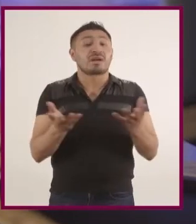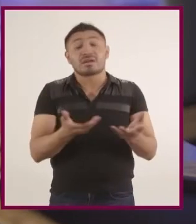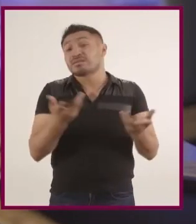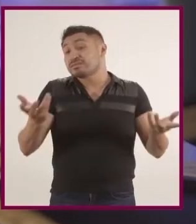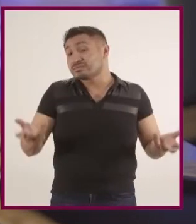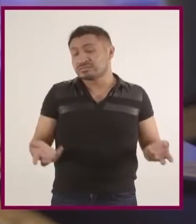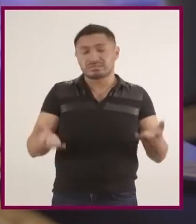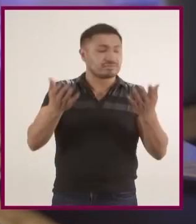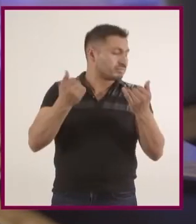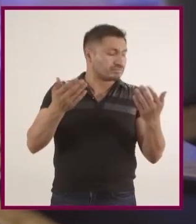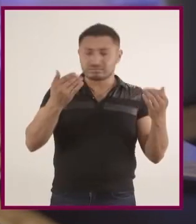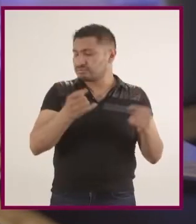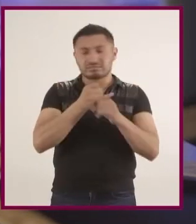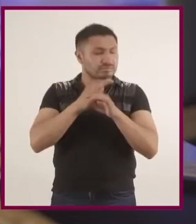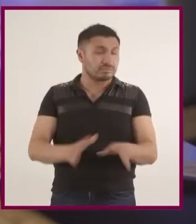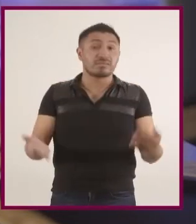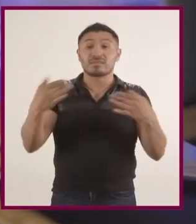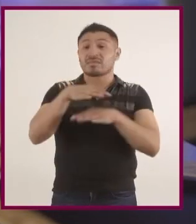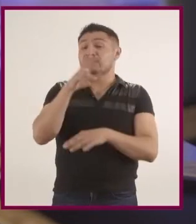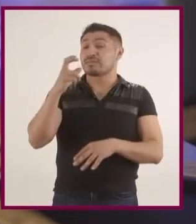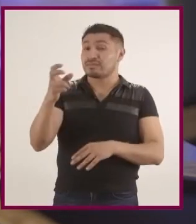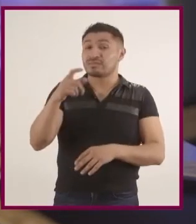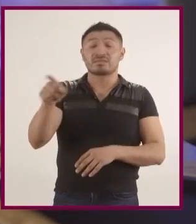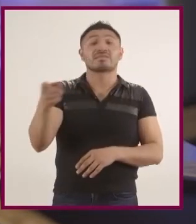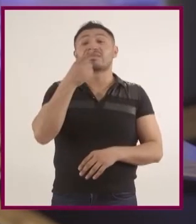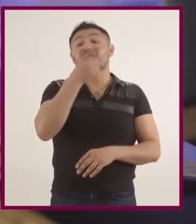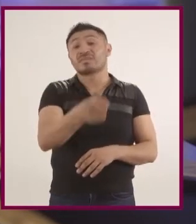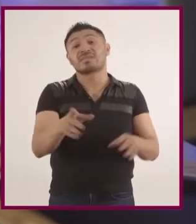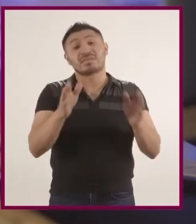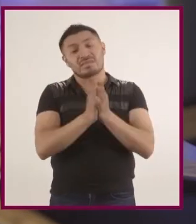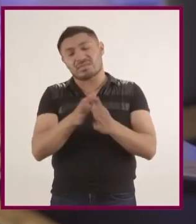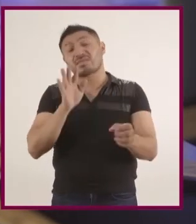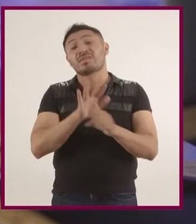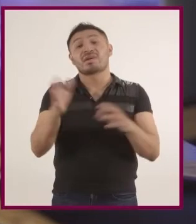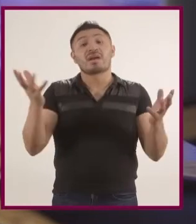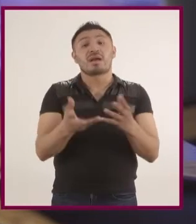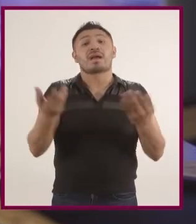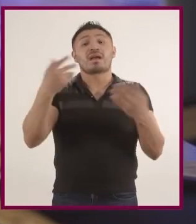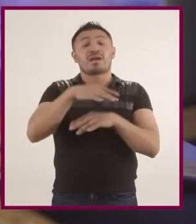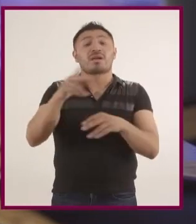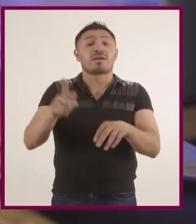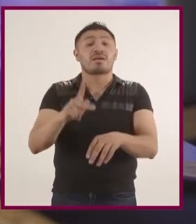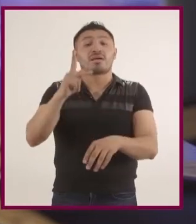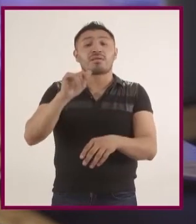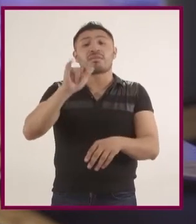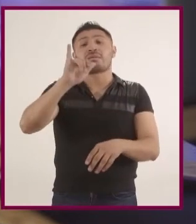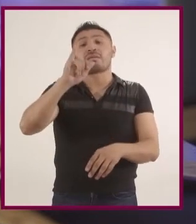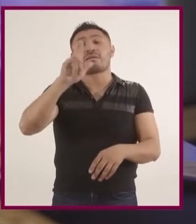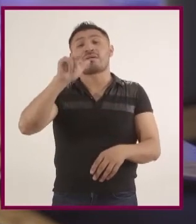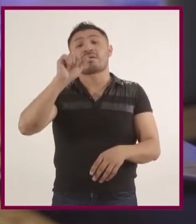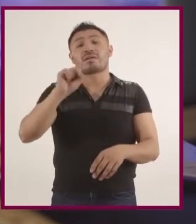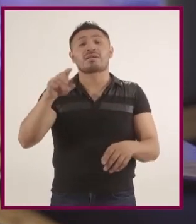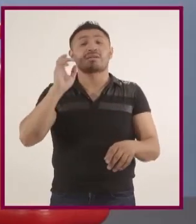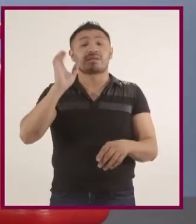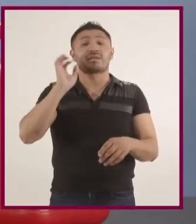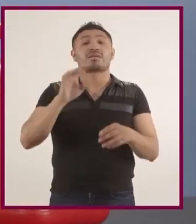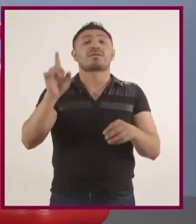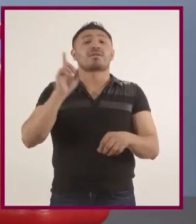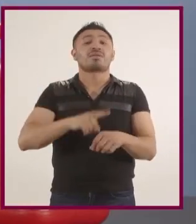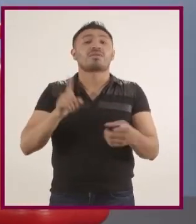ellas no existe mucha información sobre eso nos puedes decir por favor Qué hacer con las pilas Cómo y dónde debemos desecharlas